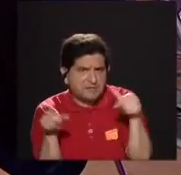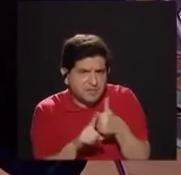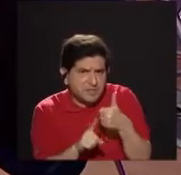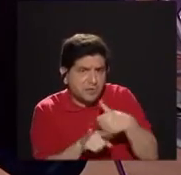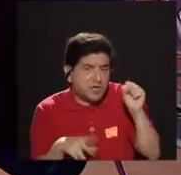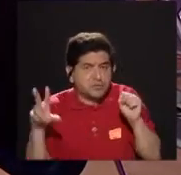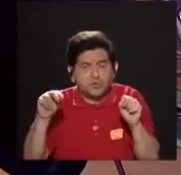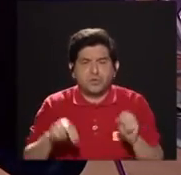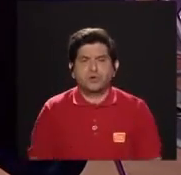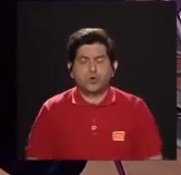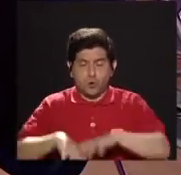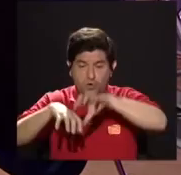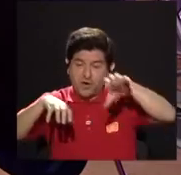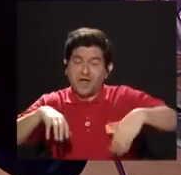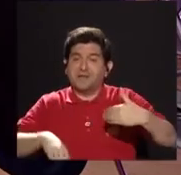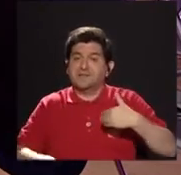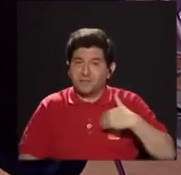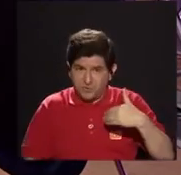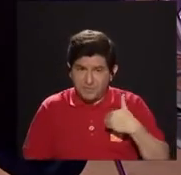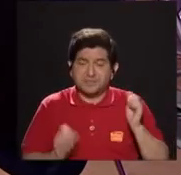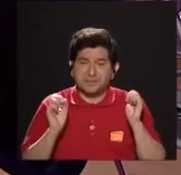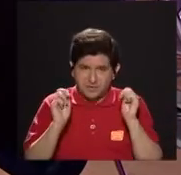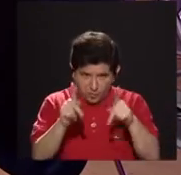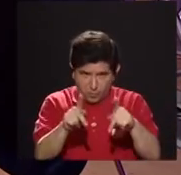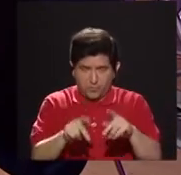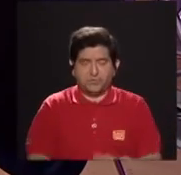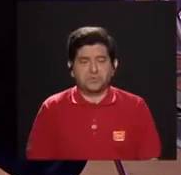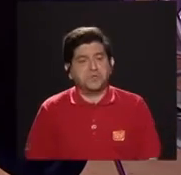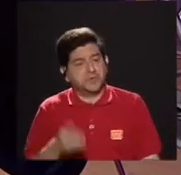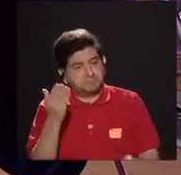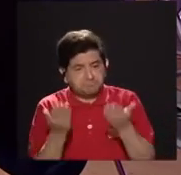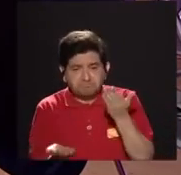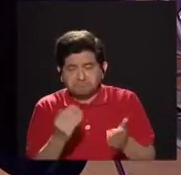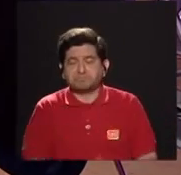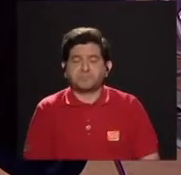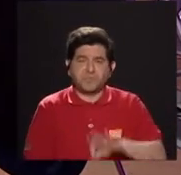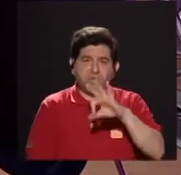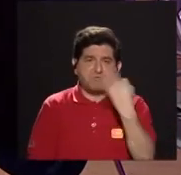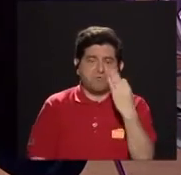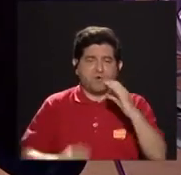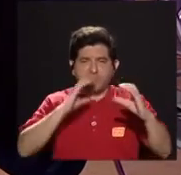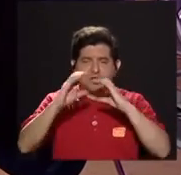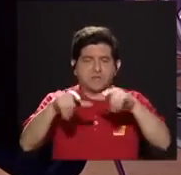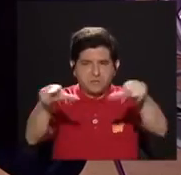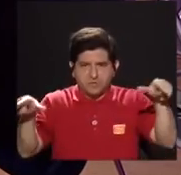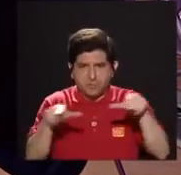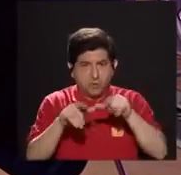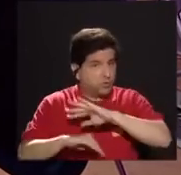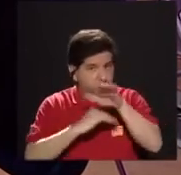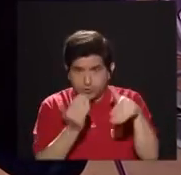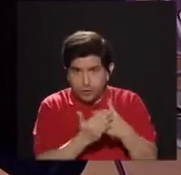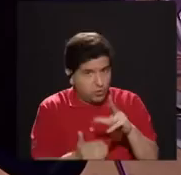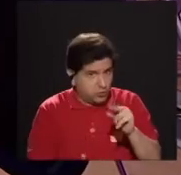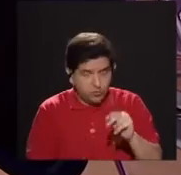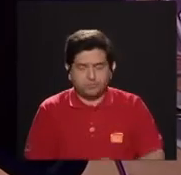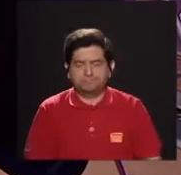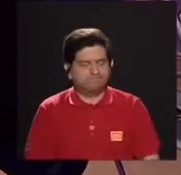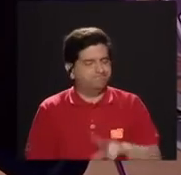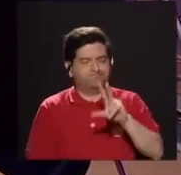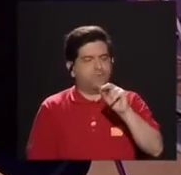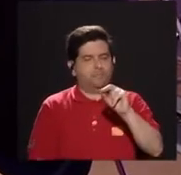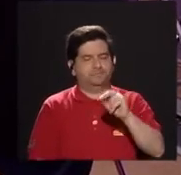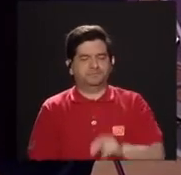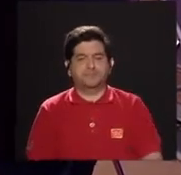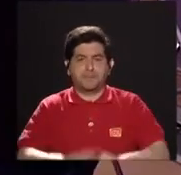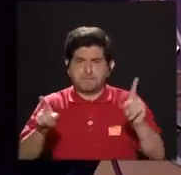no? Los cantones que tienen la posibilidad de tener también medios locales de información, que no, ¿verdad? Son todos. No, hay cantones, no, no son todos, pero